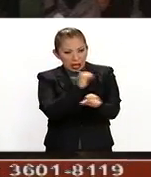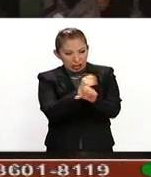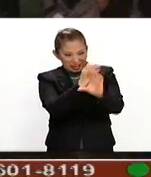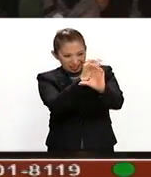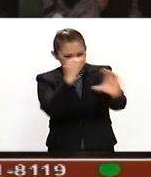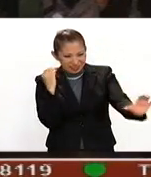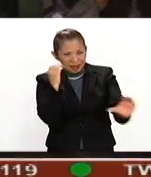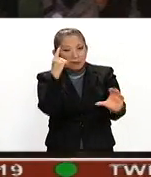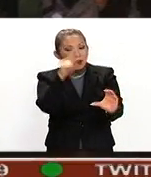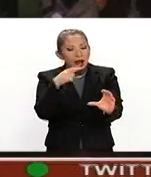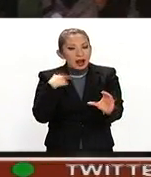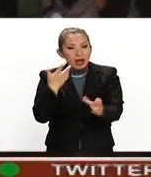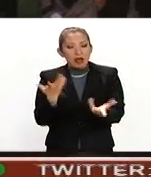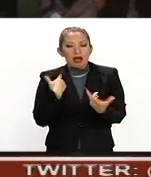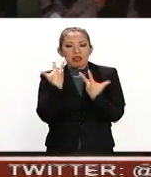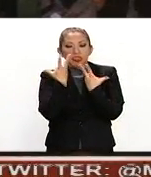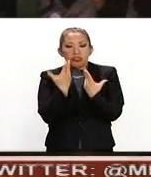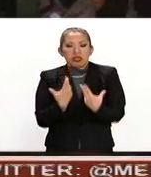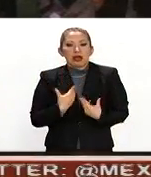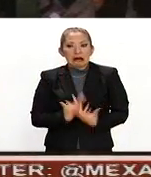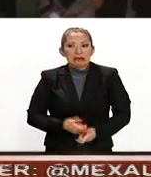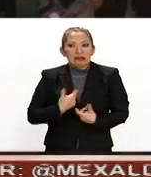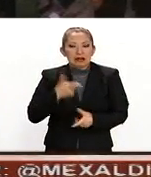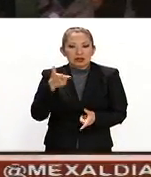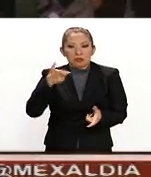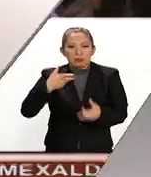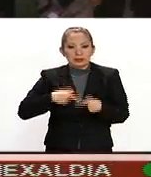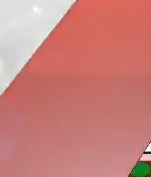transporte público para desalentar el robo a pasajeros.